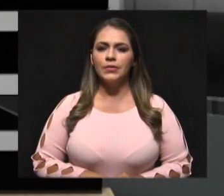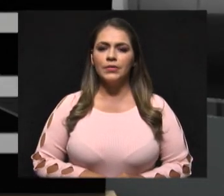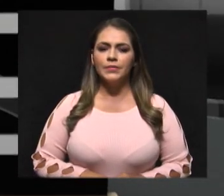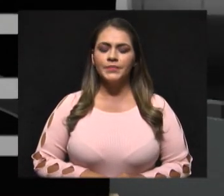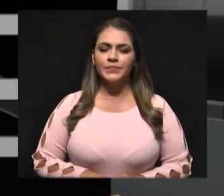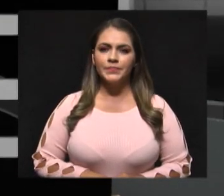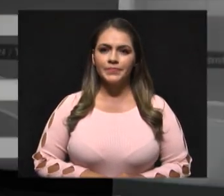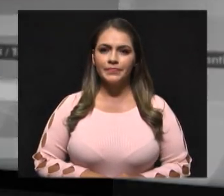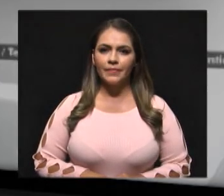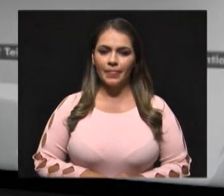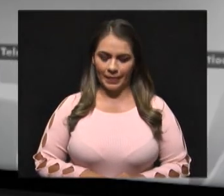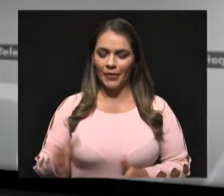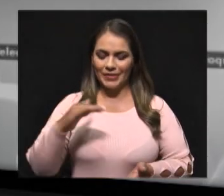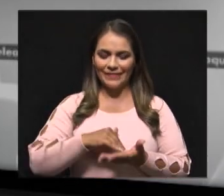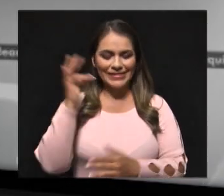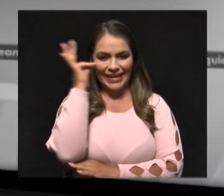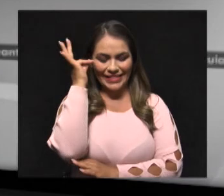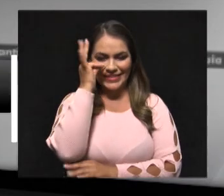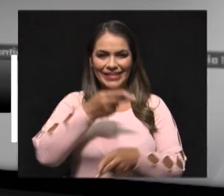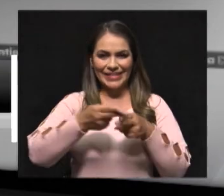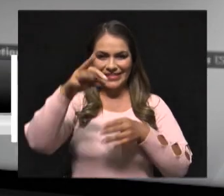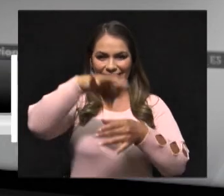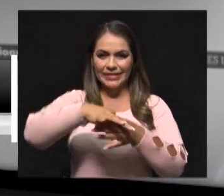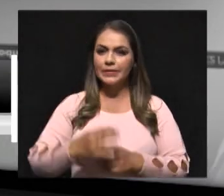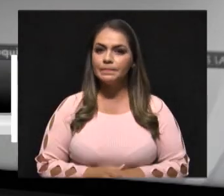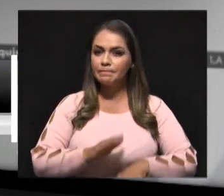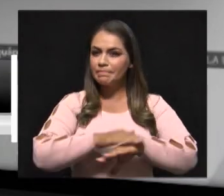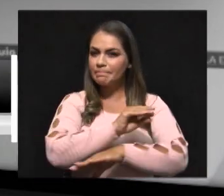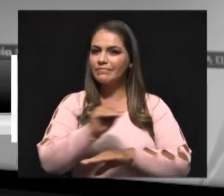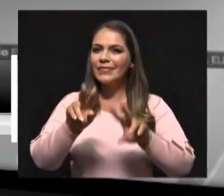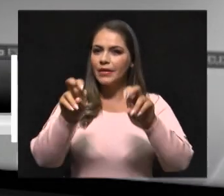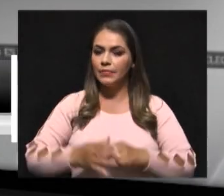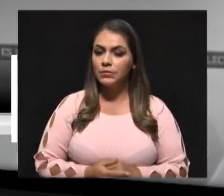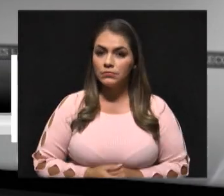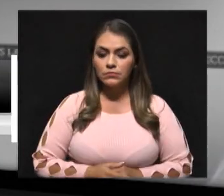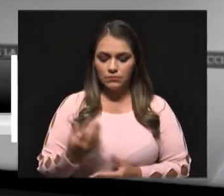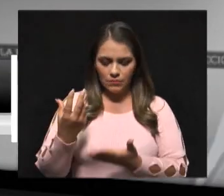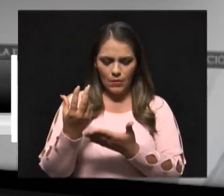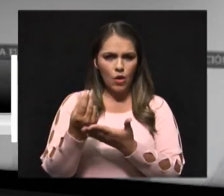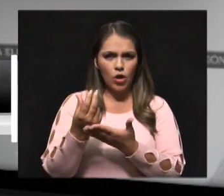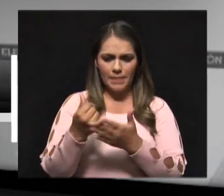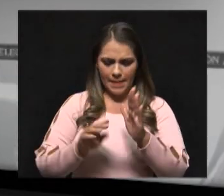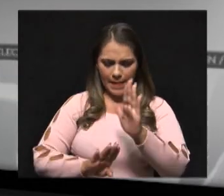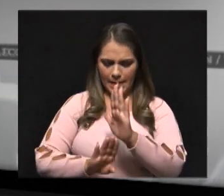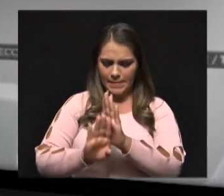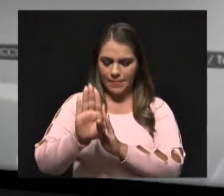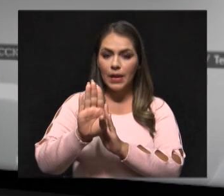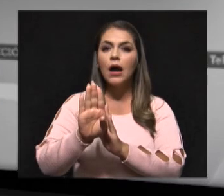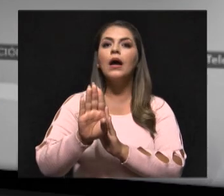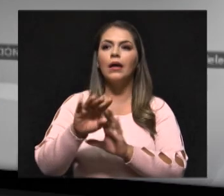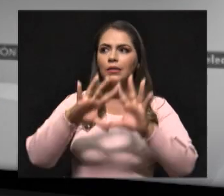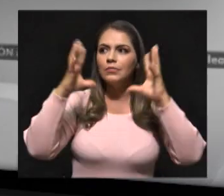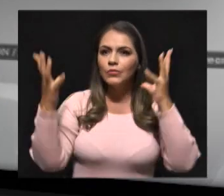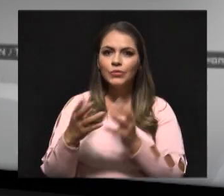bienvenidos a una nueva emisión de teleantioquia en la elección venimos hablando del segundo sector de la economía que más crece en el mundo y en colombia el